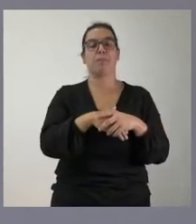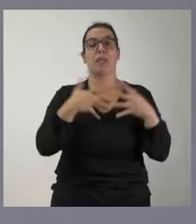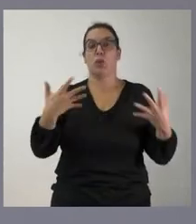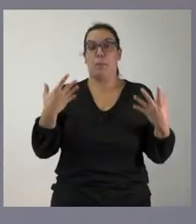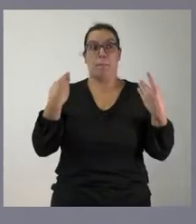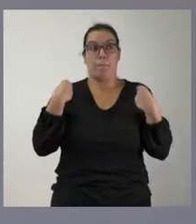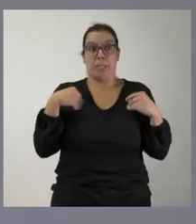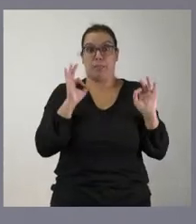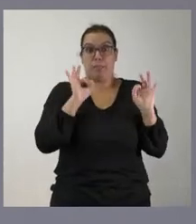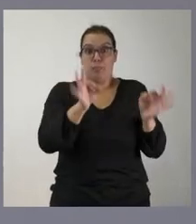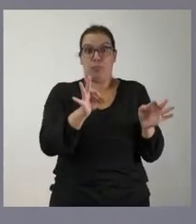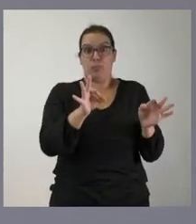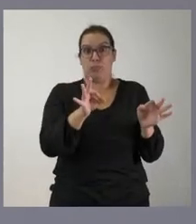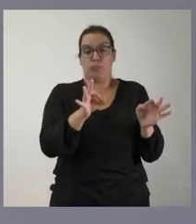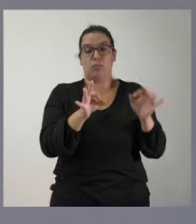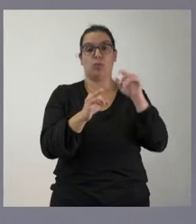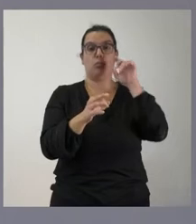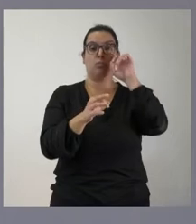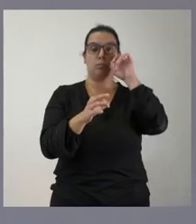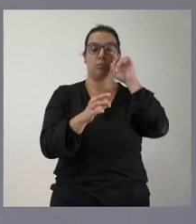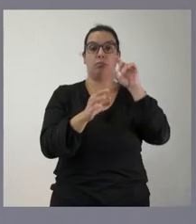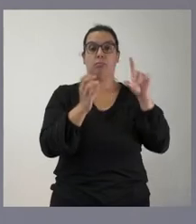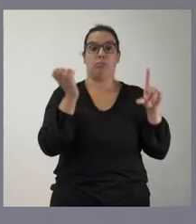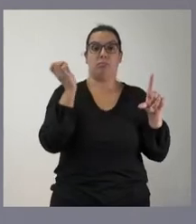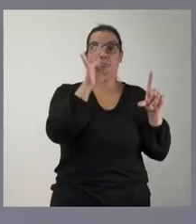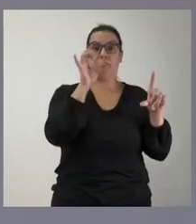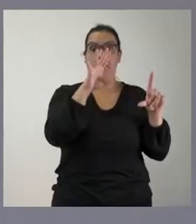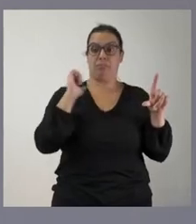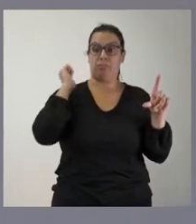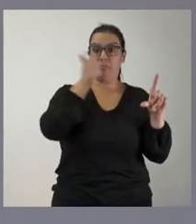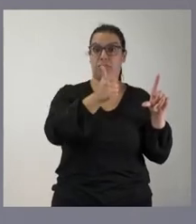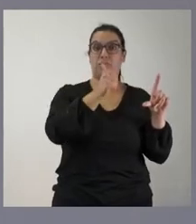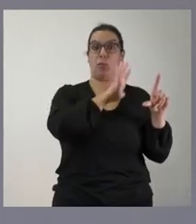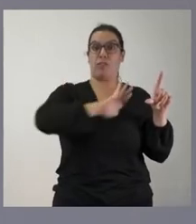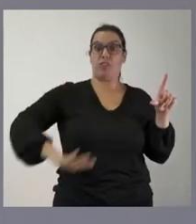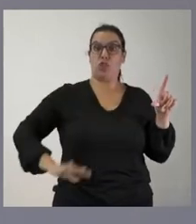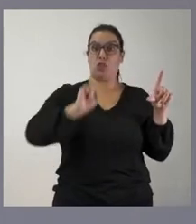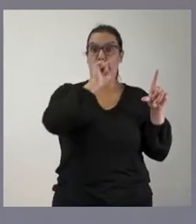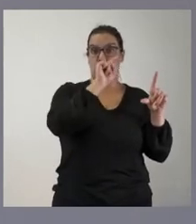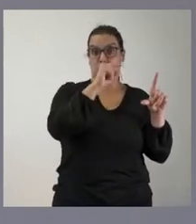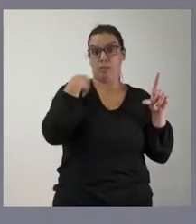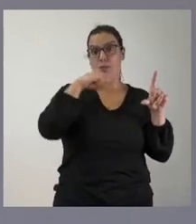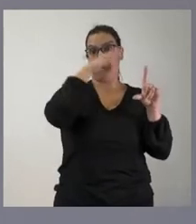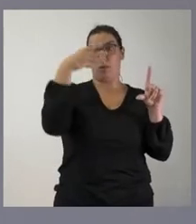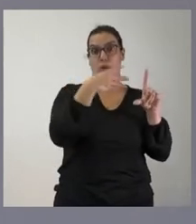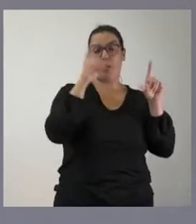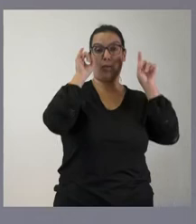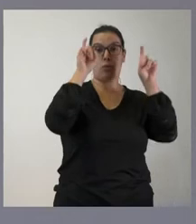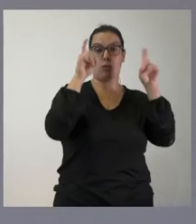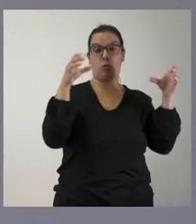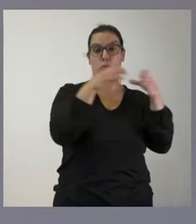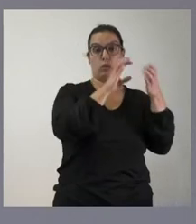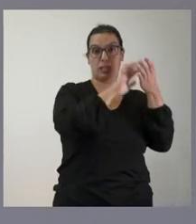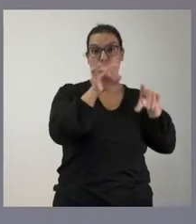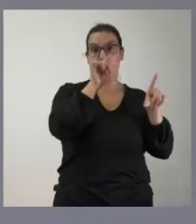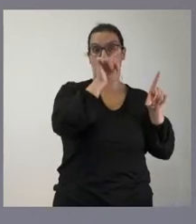los mismos currículos que se habían colgado en la página web del portal de educación de la